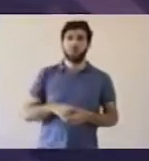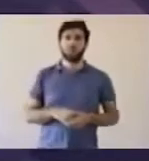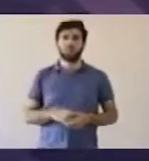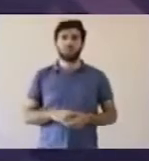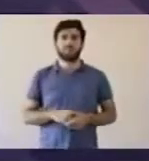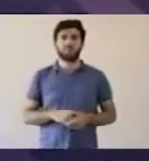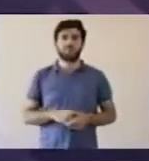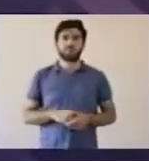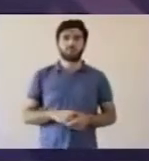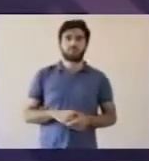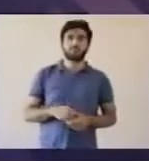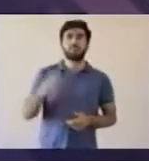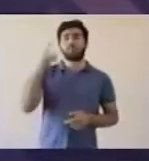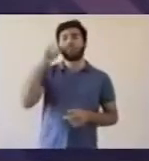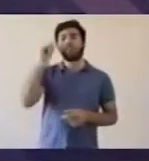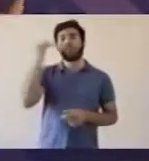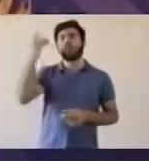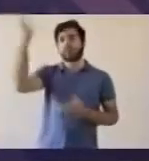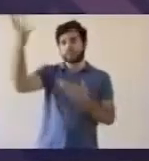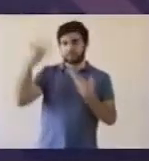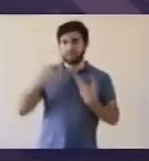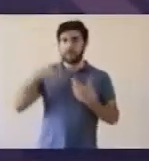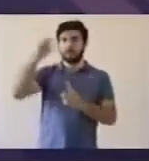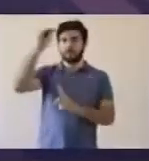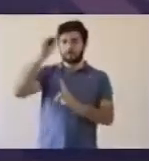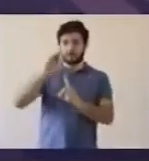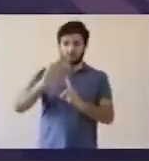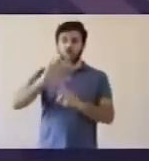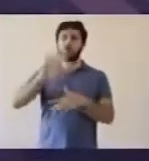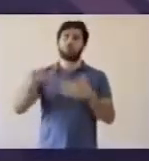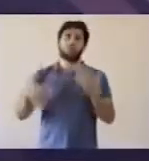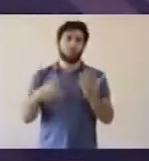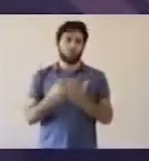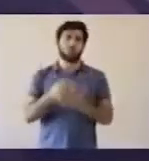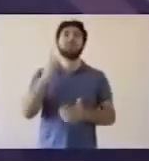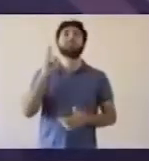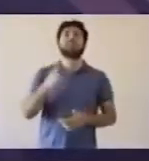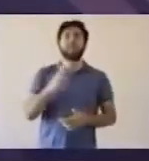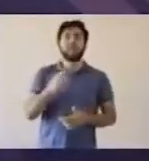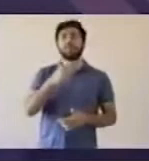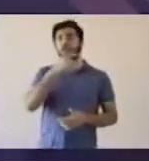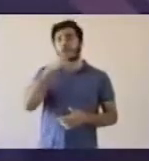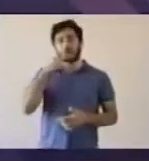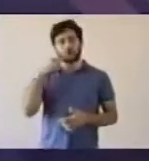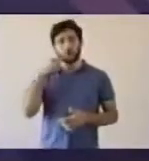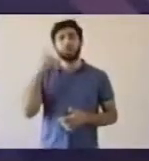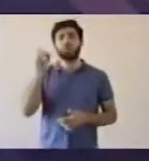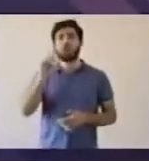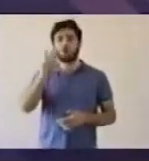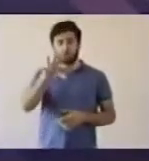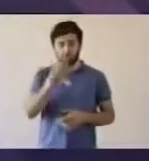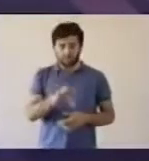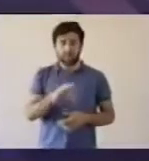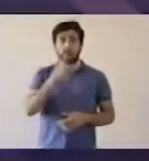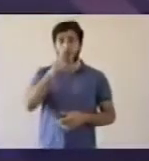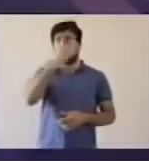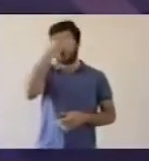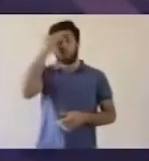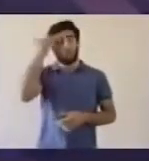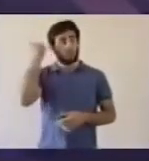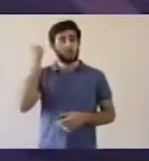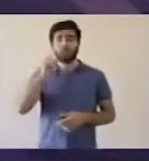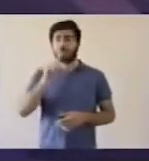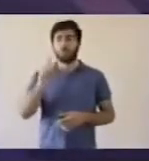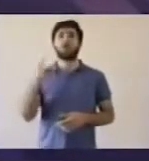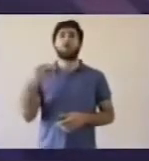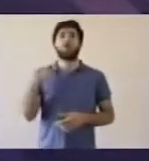y formador, por la vida y todas las bendiciones que nos da. Siempre de color rojo por el lugar en el que están ubicados. Y